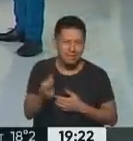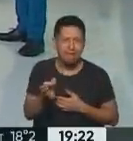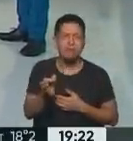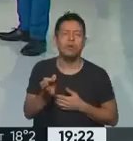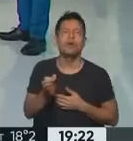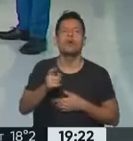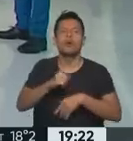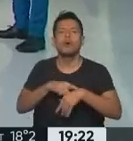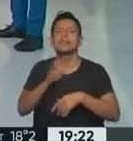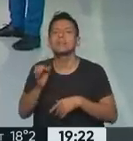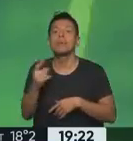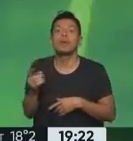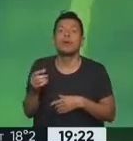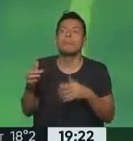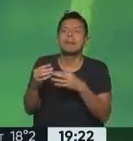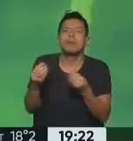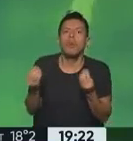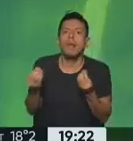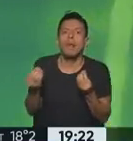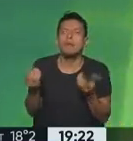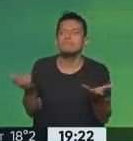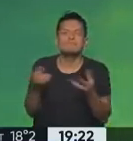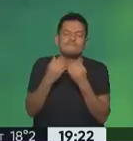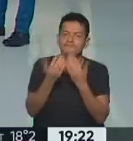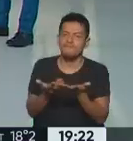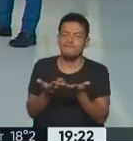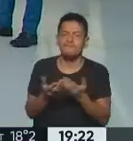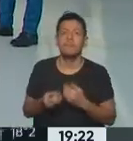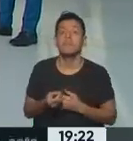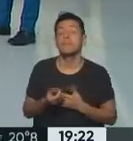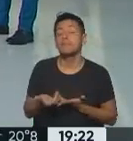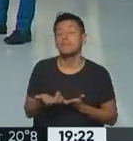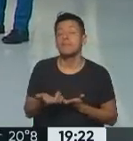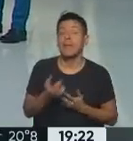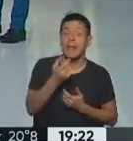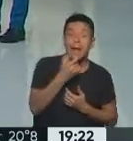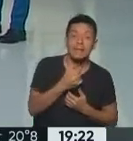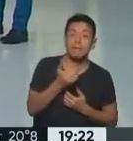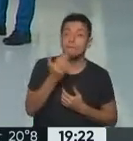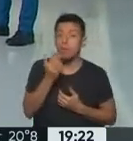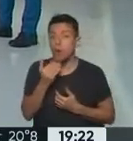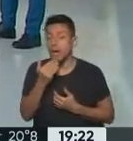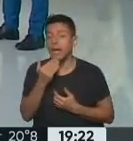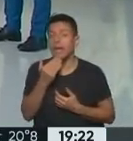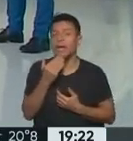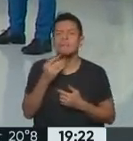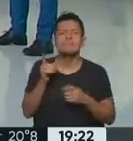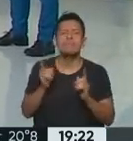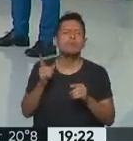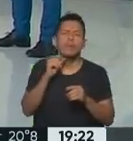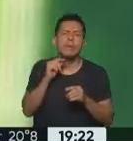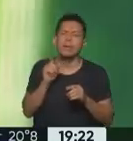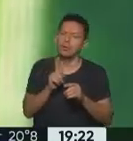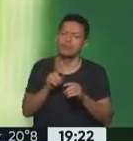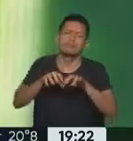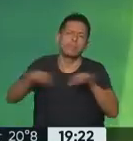sabemos horas, pero no, sí, sabemos qué partidos van a componer, porque la idea, por ejemplo, es que Racing y Boca, claro, no jueguen por cercanía el mismo día. Claro, que no se